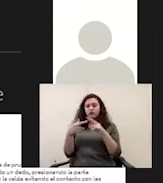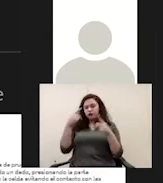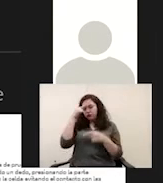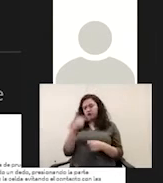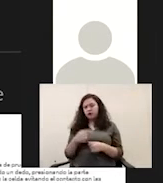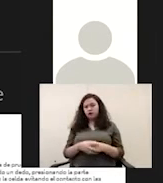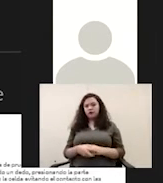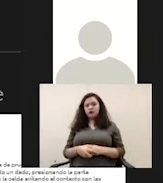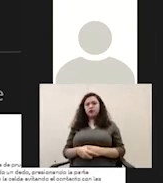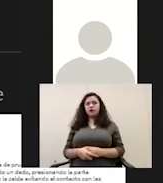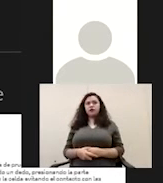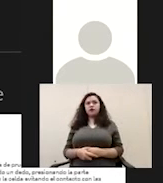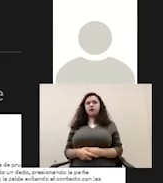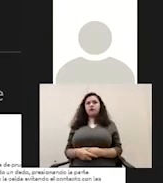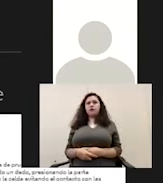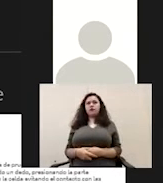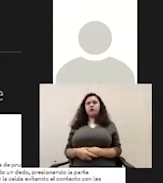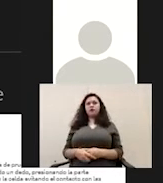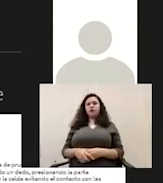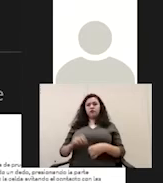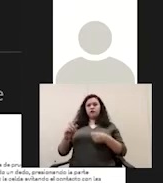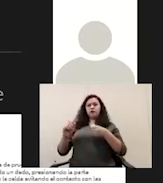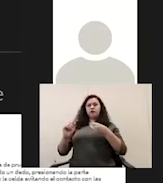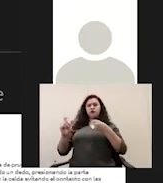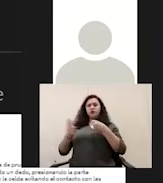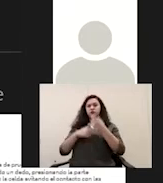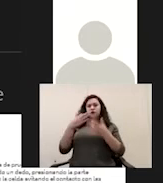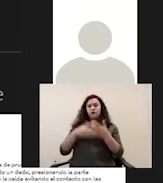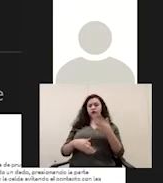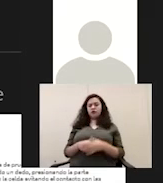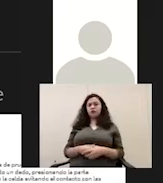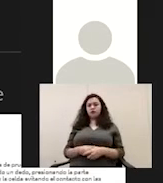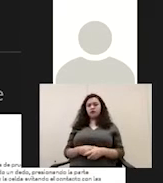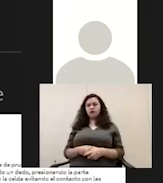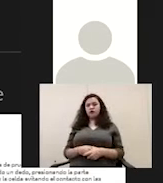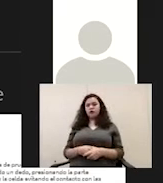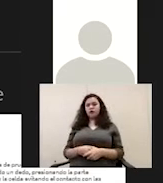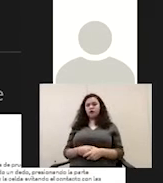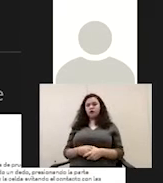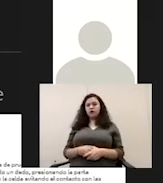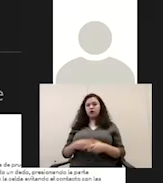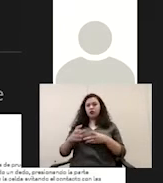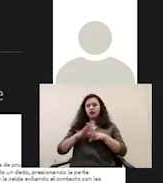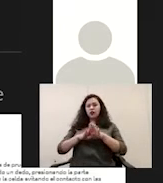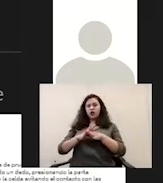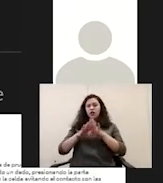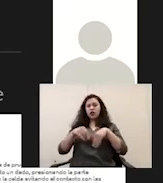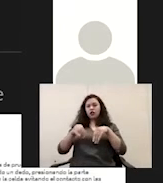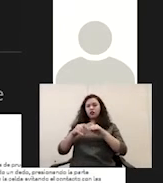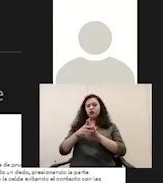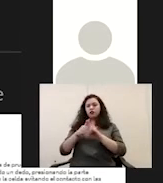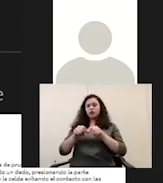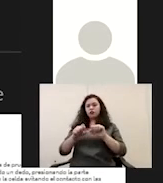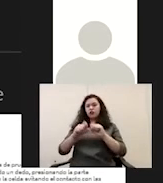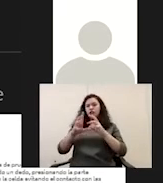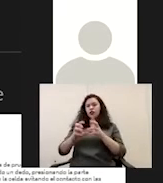ser una medición falsa. Entonces, se van a enjuagar las celdas que ustedes ven ahí, van a